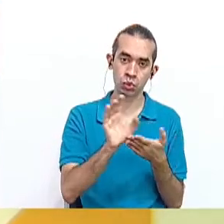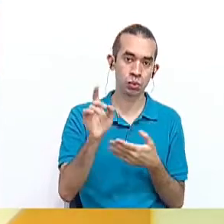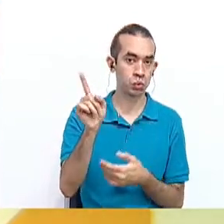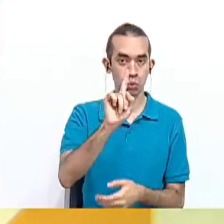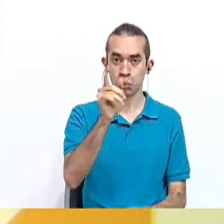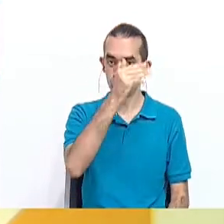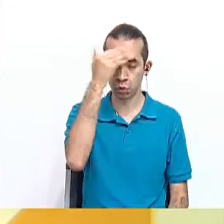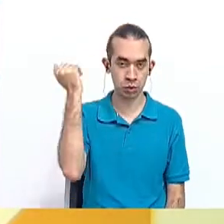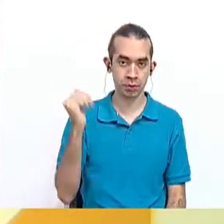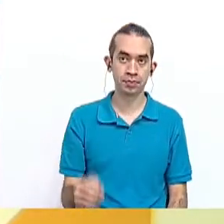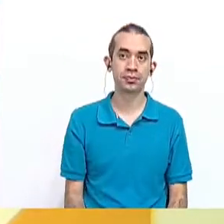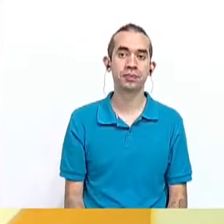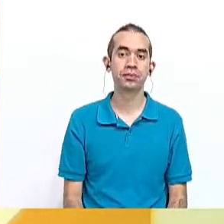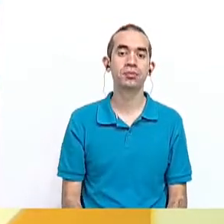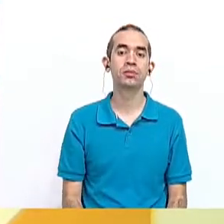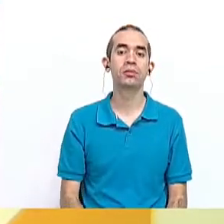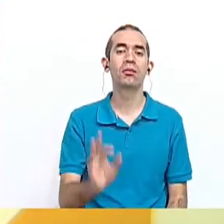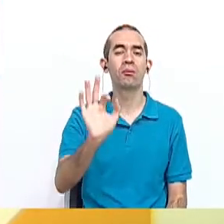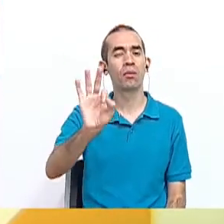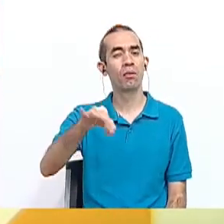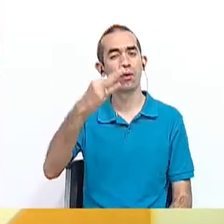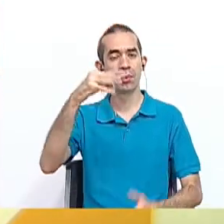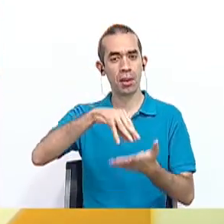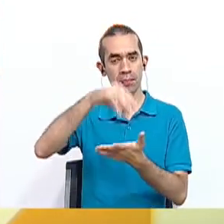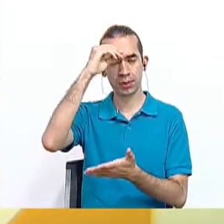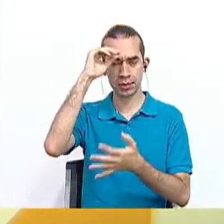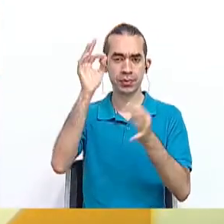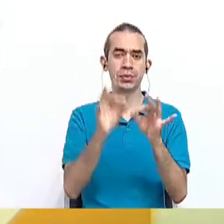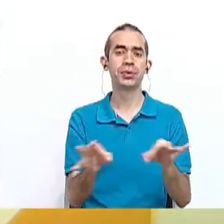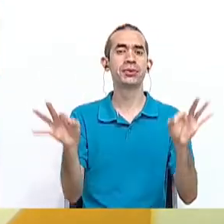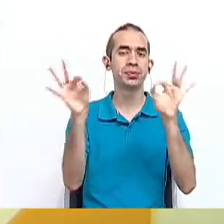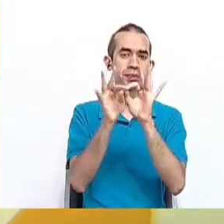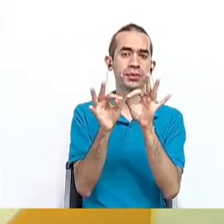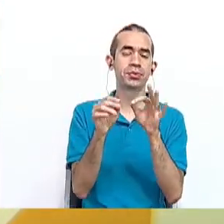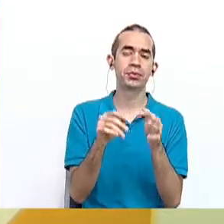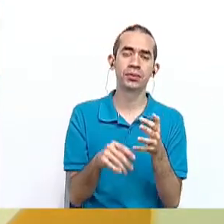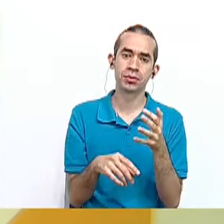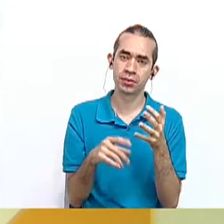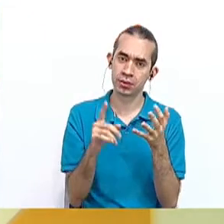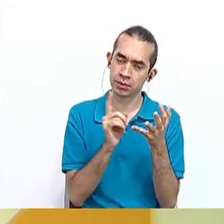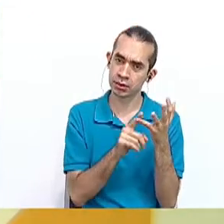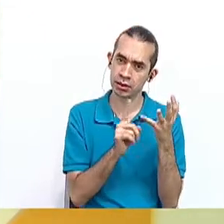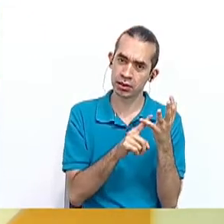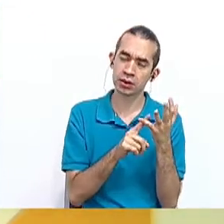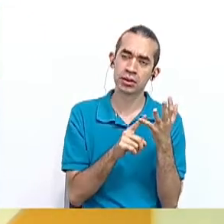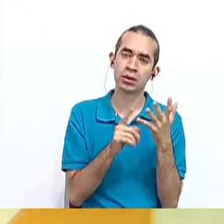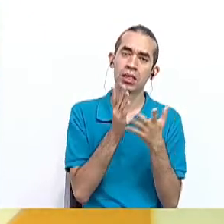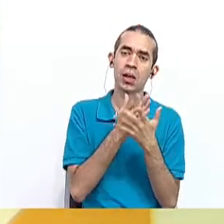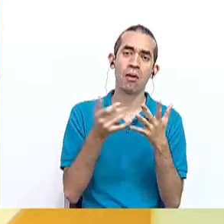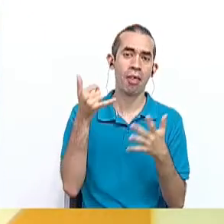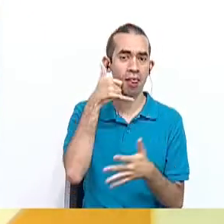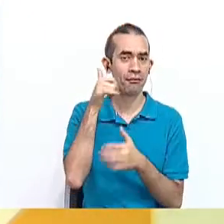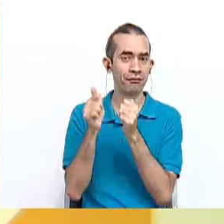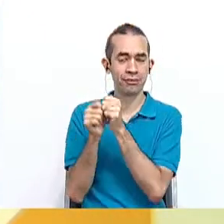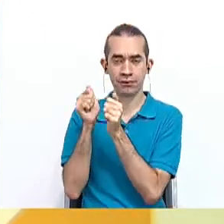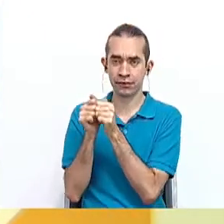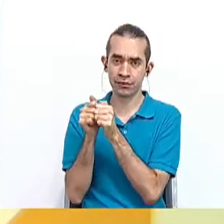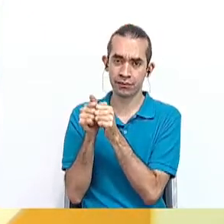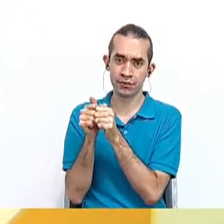olviden. Esta manera de aprender es muy importante, así que si tienen cerca un teléfono